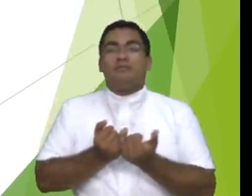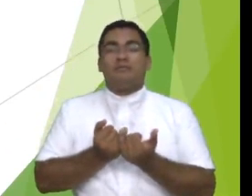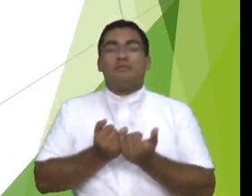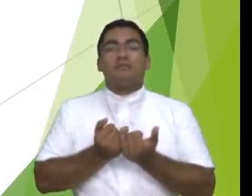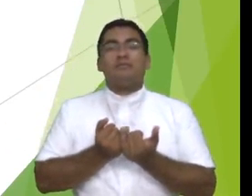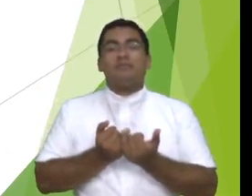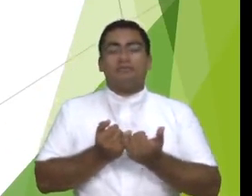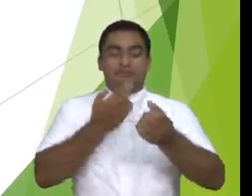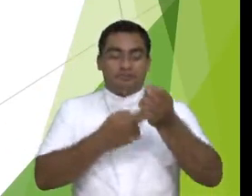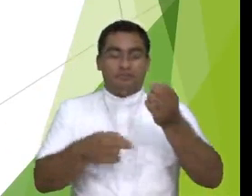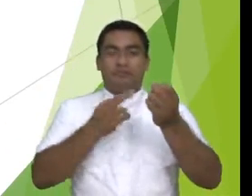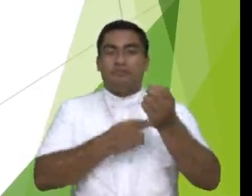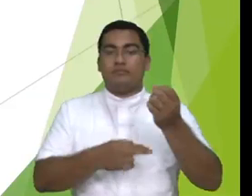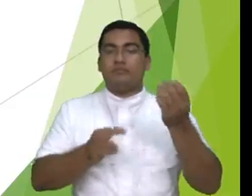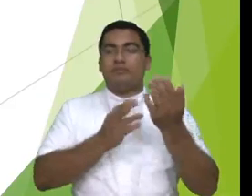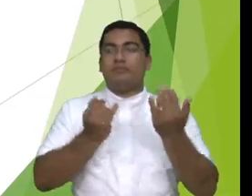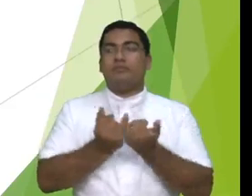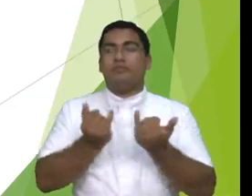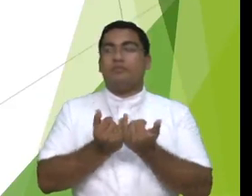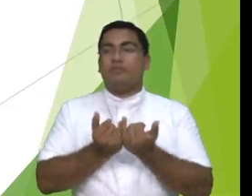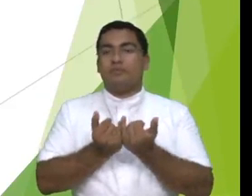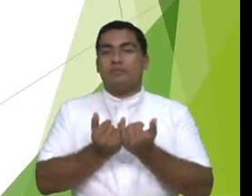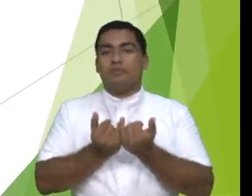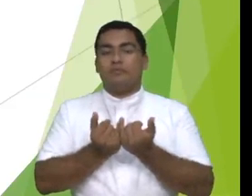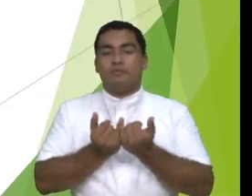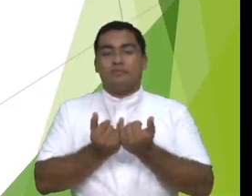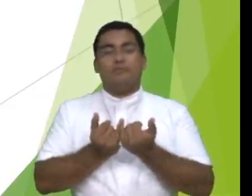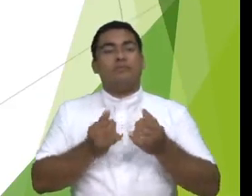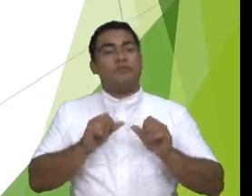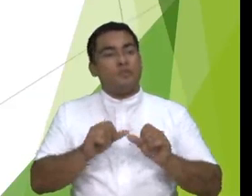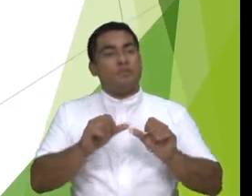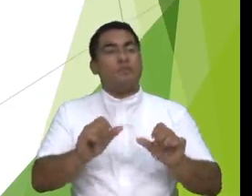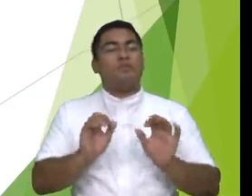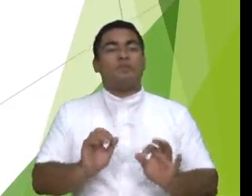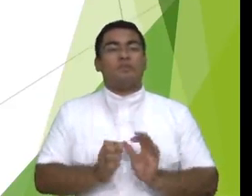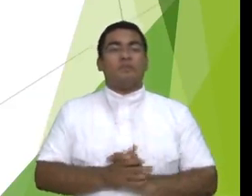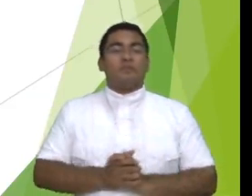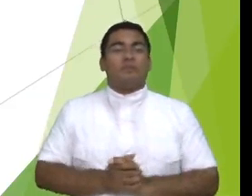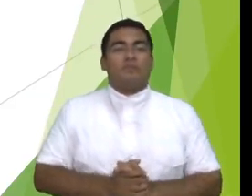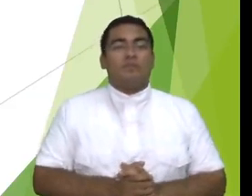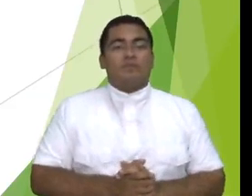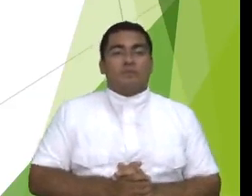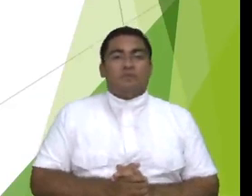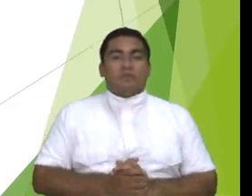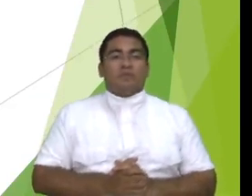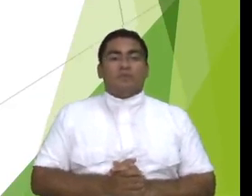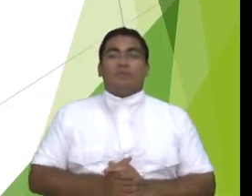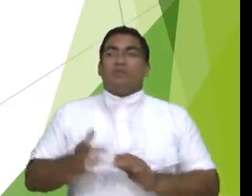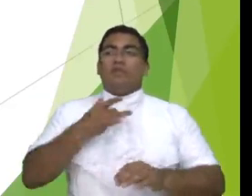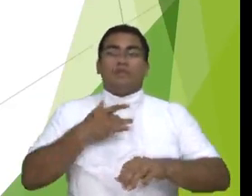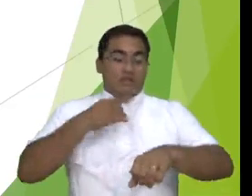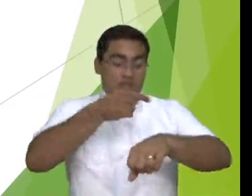esta hemorragia, se va organizando y hasta tiene vasos sanguíneos y todo, y permanece ahí. Entonces la única forma de eliminarlo es con cirugía,